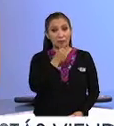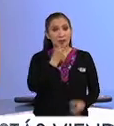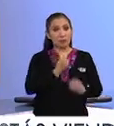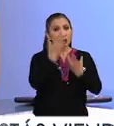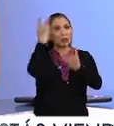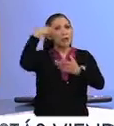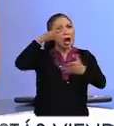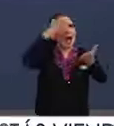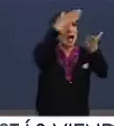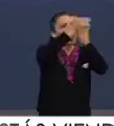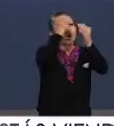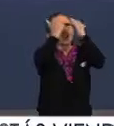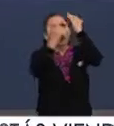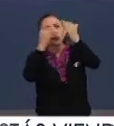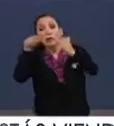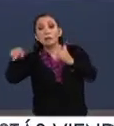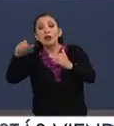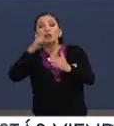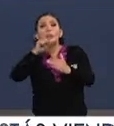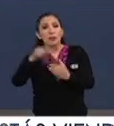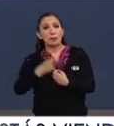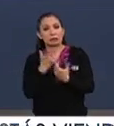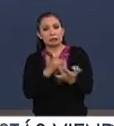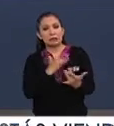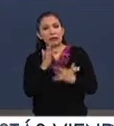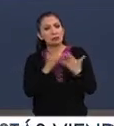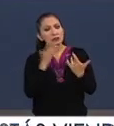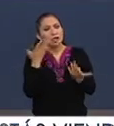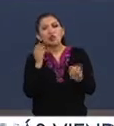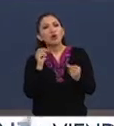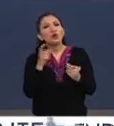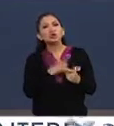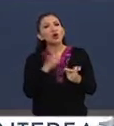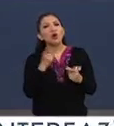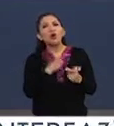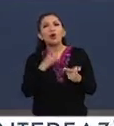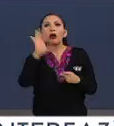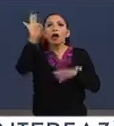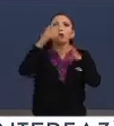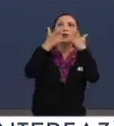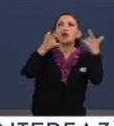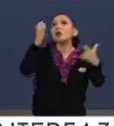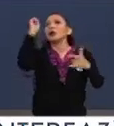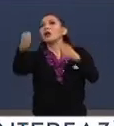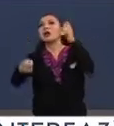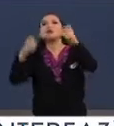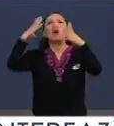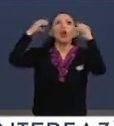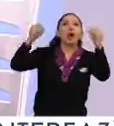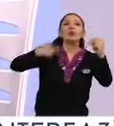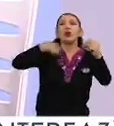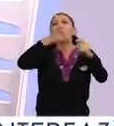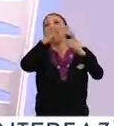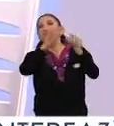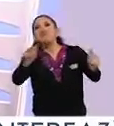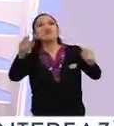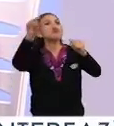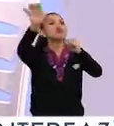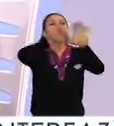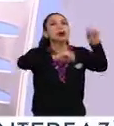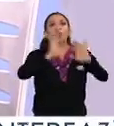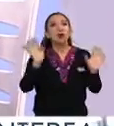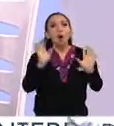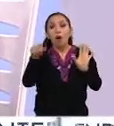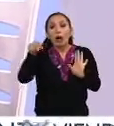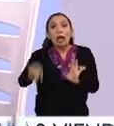poeta diplomático, pero es el poeta que siente sobre todo. O sea, no nos hace la crónica de su estancia en Holanda o en París o en donde sea, pero